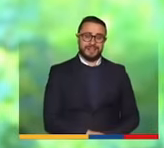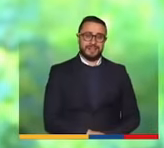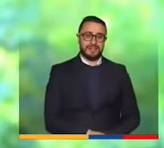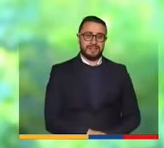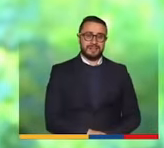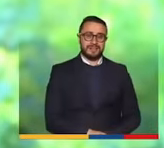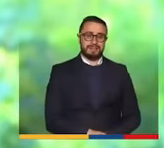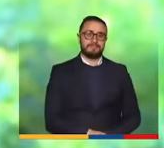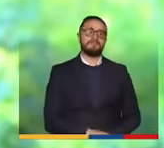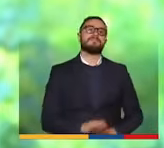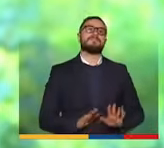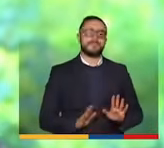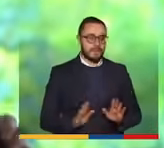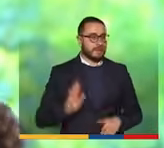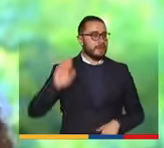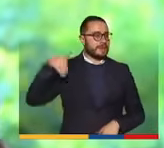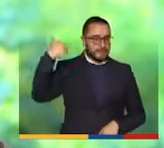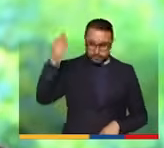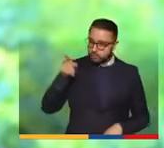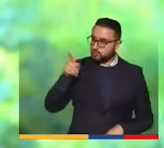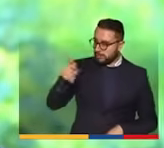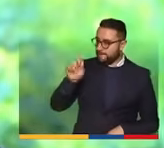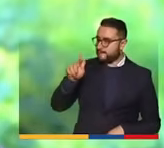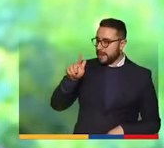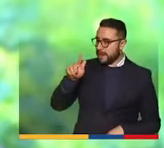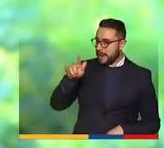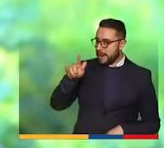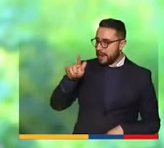aquí tendrá que venir usted, Felipe, ministra.